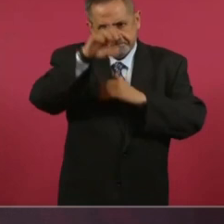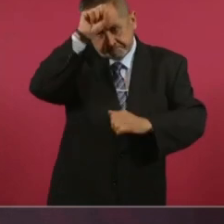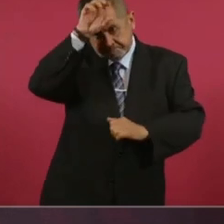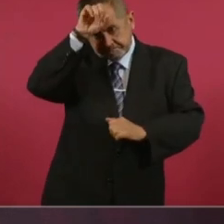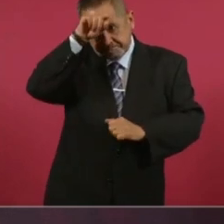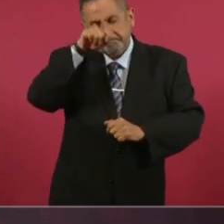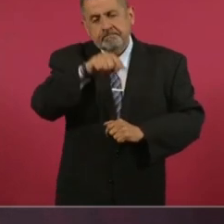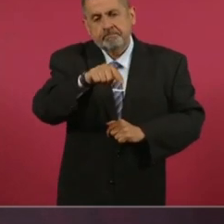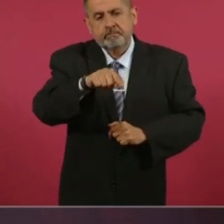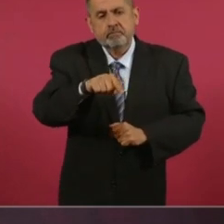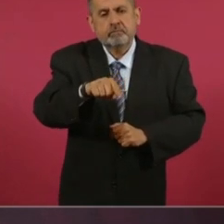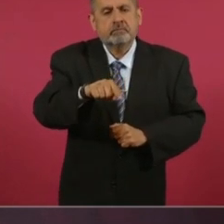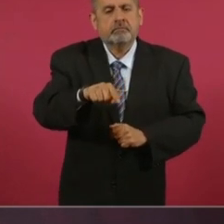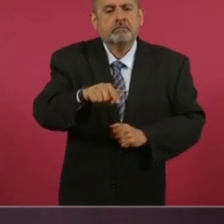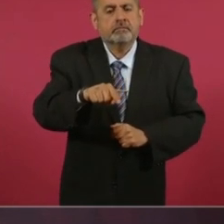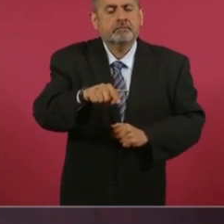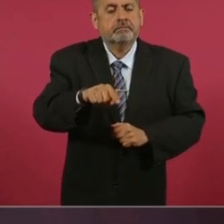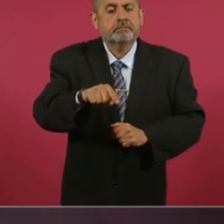de